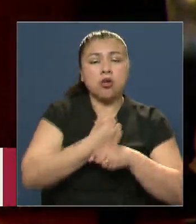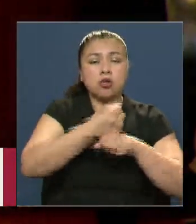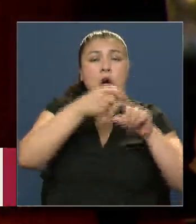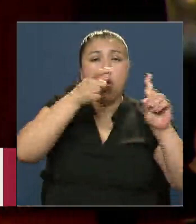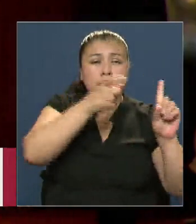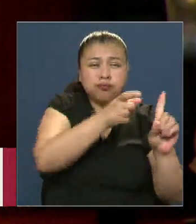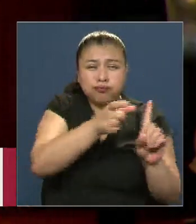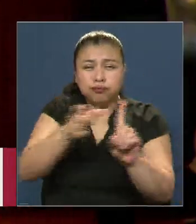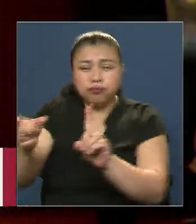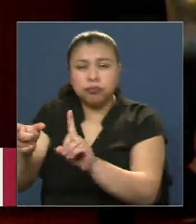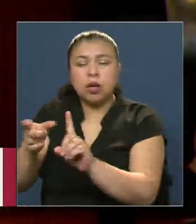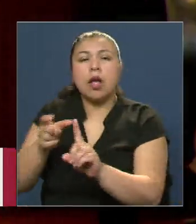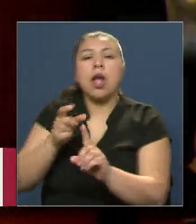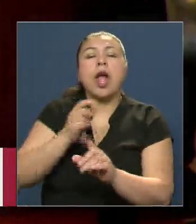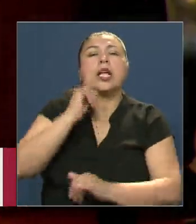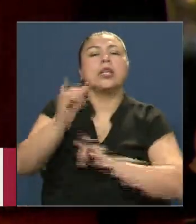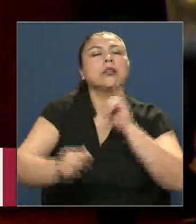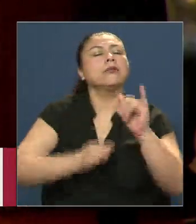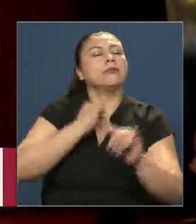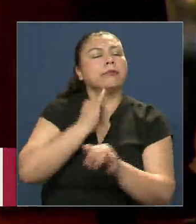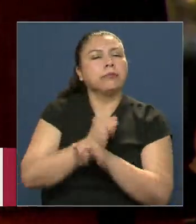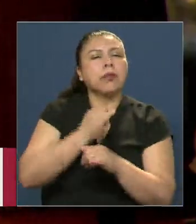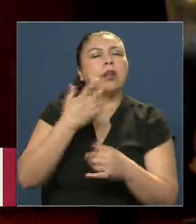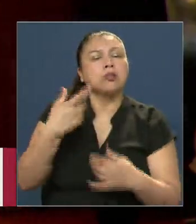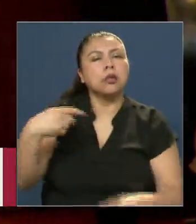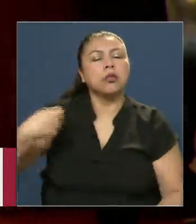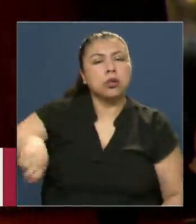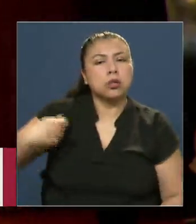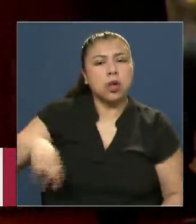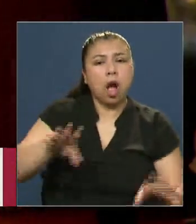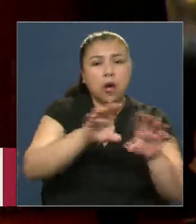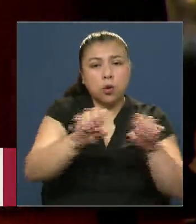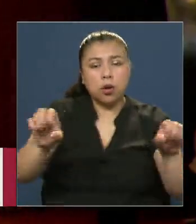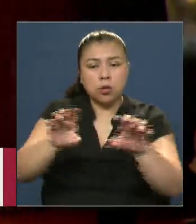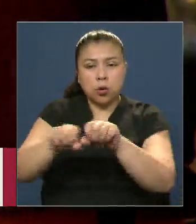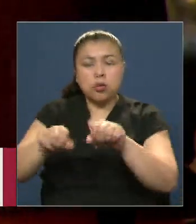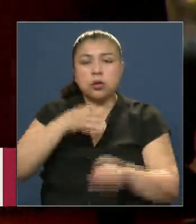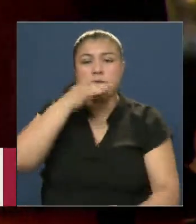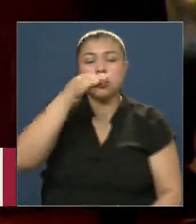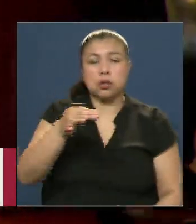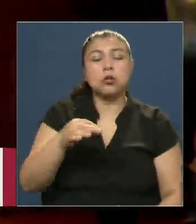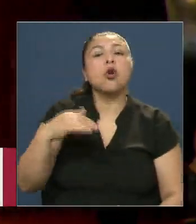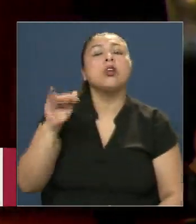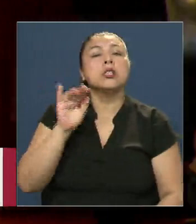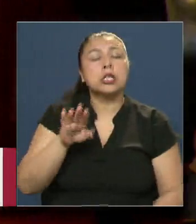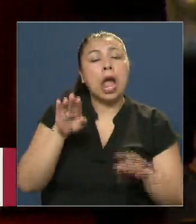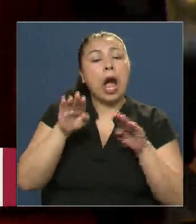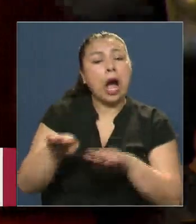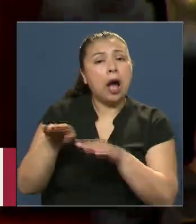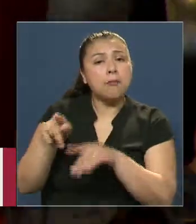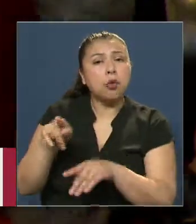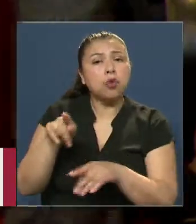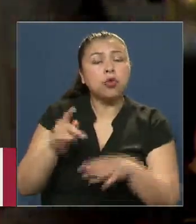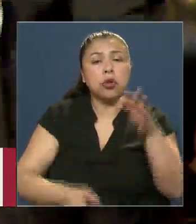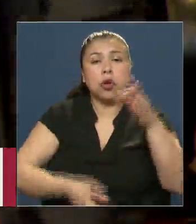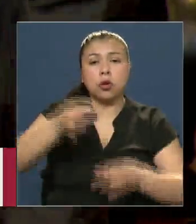persecución internacional, siendo que el Senado, mediante acuerdos, se ha manifestado a su favor y que los tribunales de justicia aún